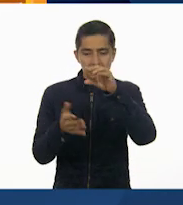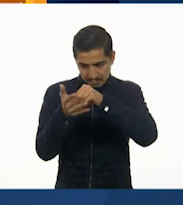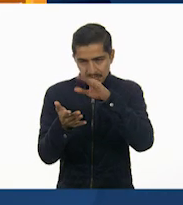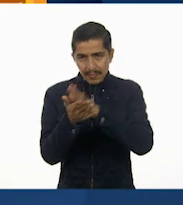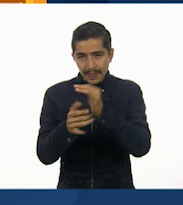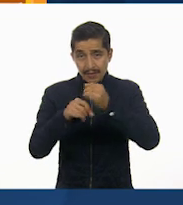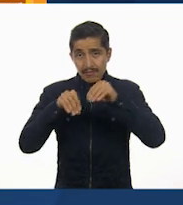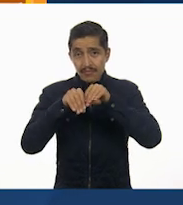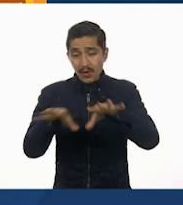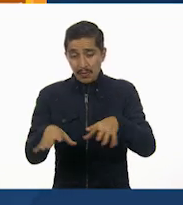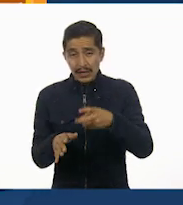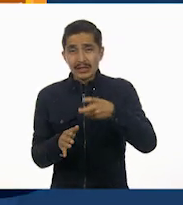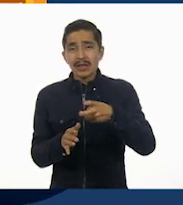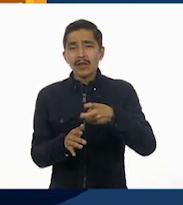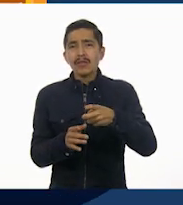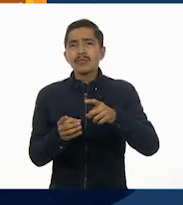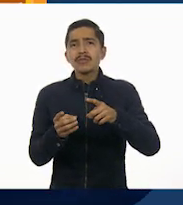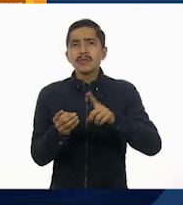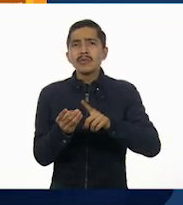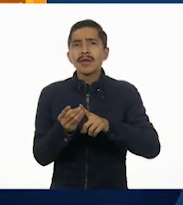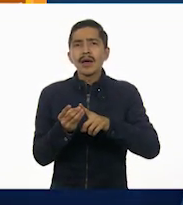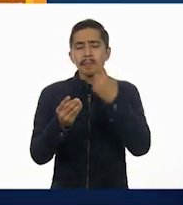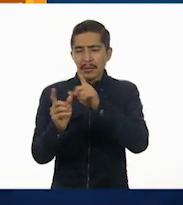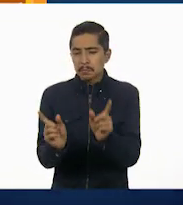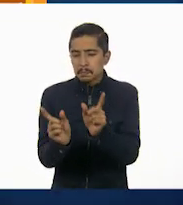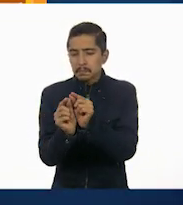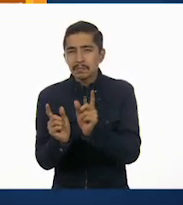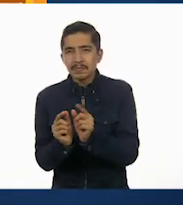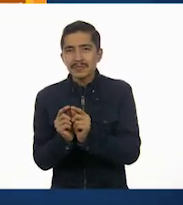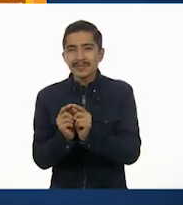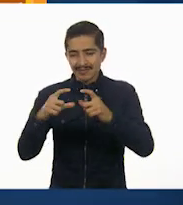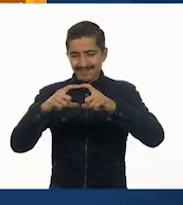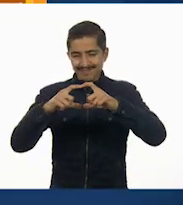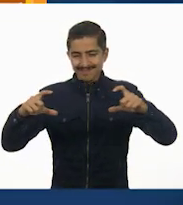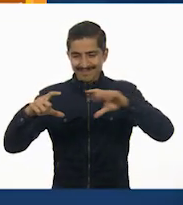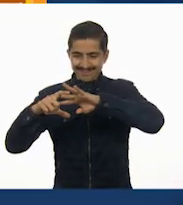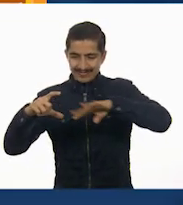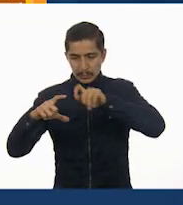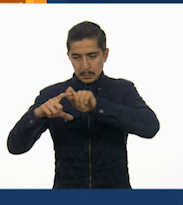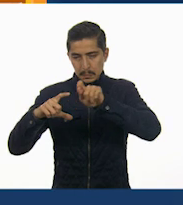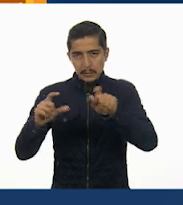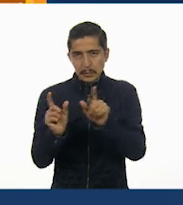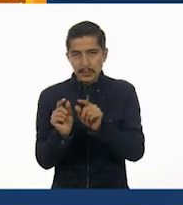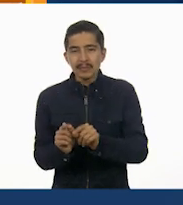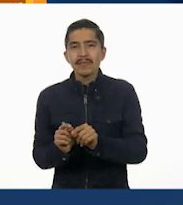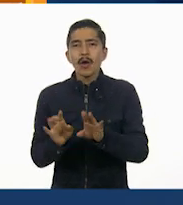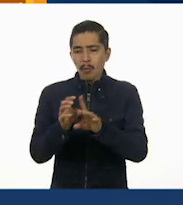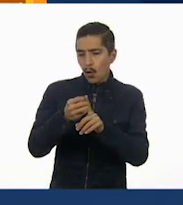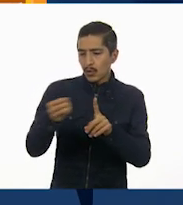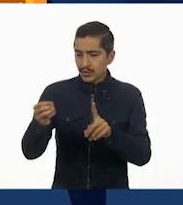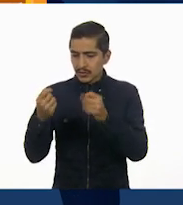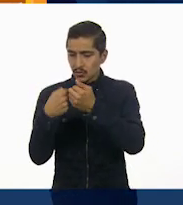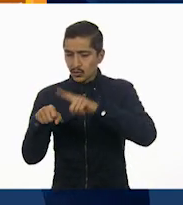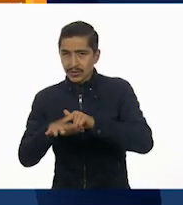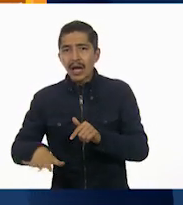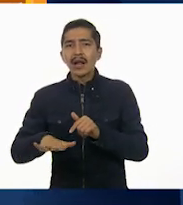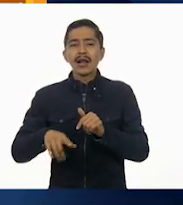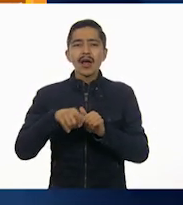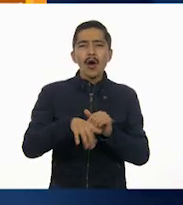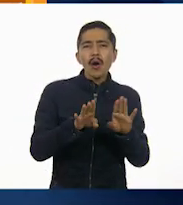esta información en una ficha de resumen. Tanto la organización social como la cosmovisión de